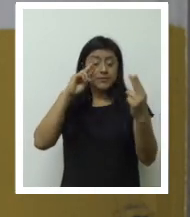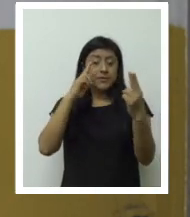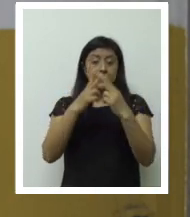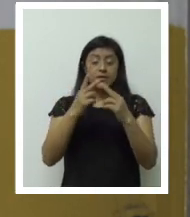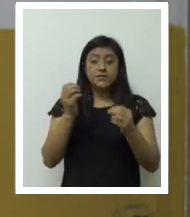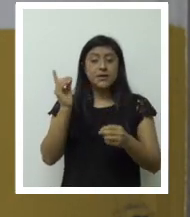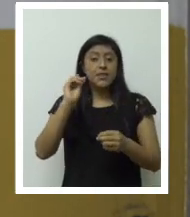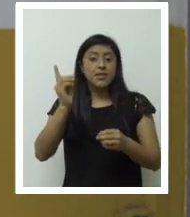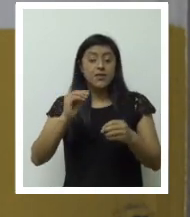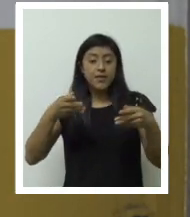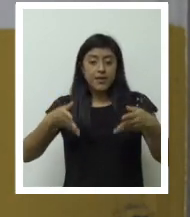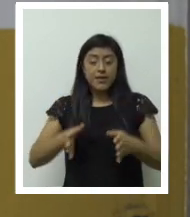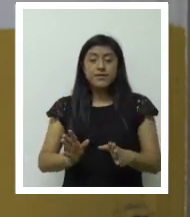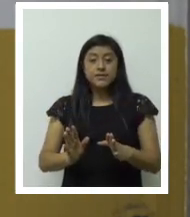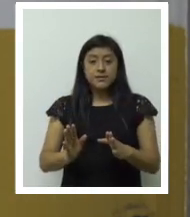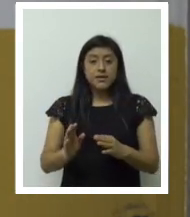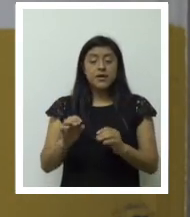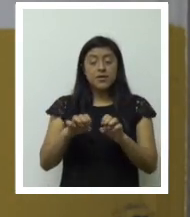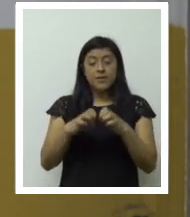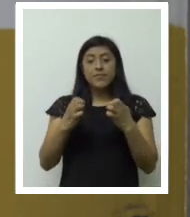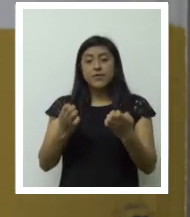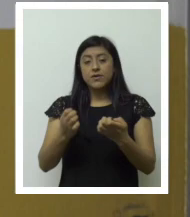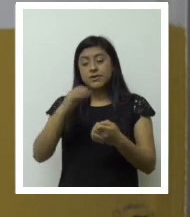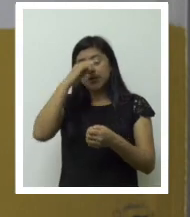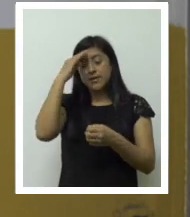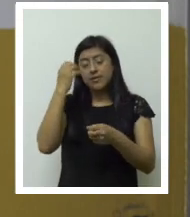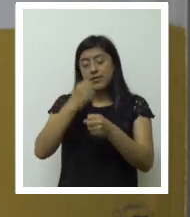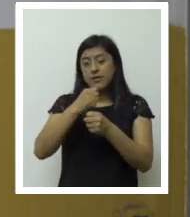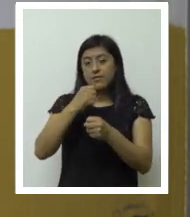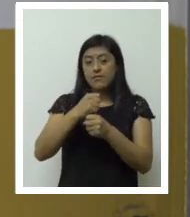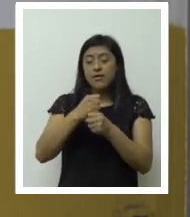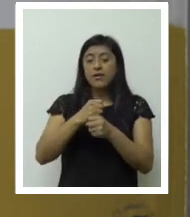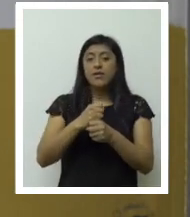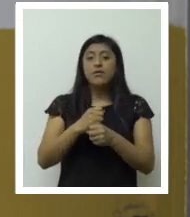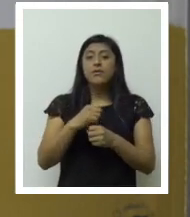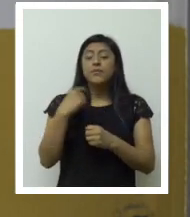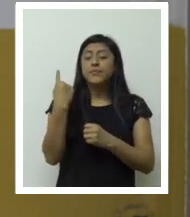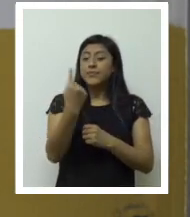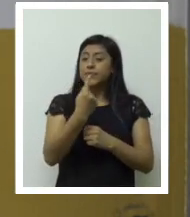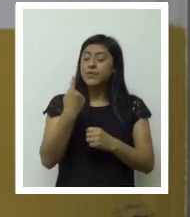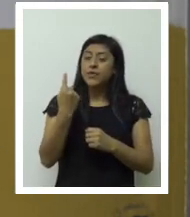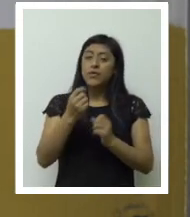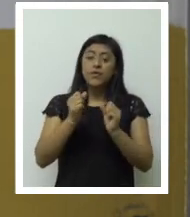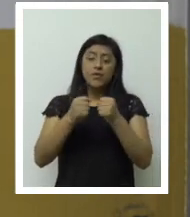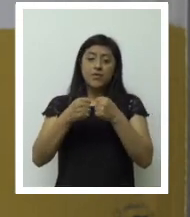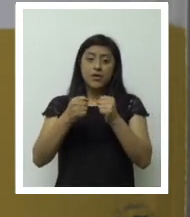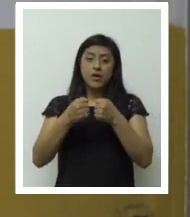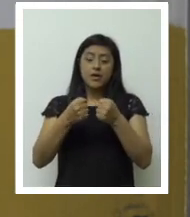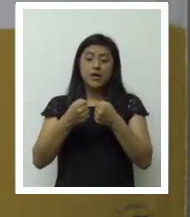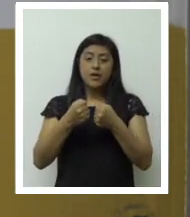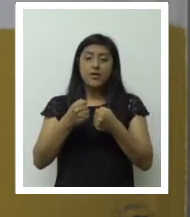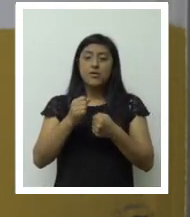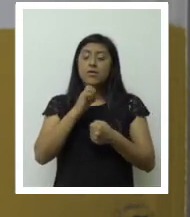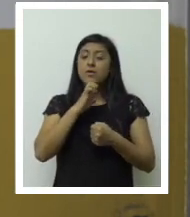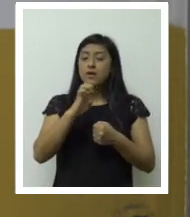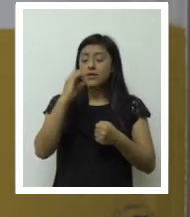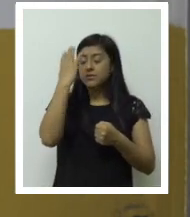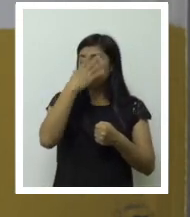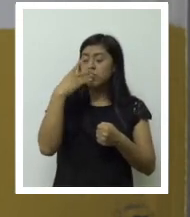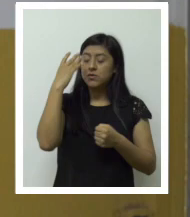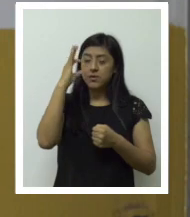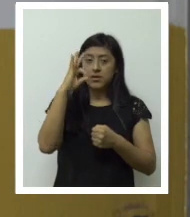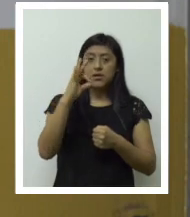ellos, ¿verdad? Y vienen personas que le cuentan sus historias y uno tiene que atenderlas, ¿verdad? Entonces el trabajo para mí,